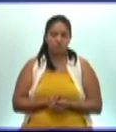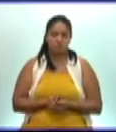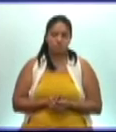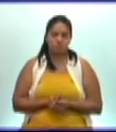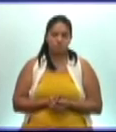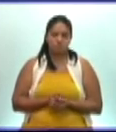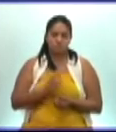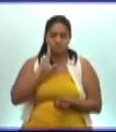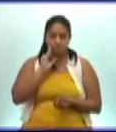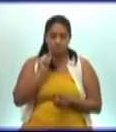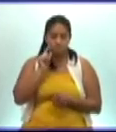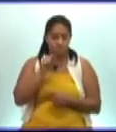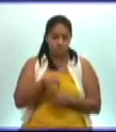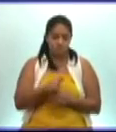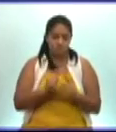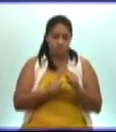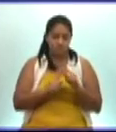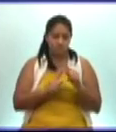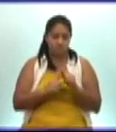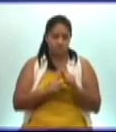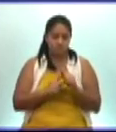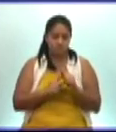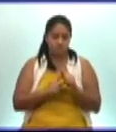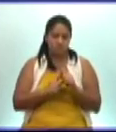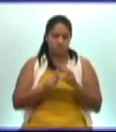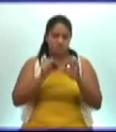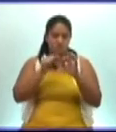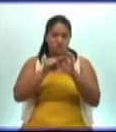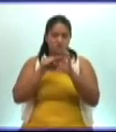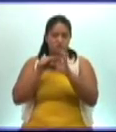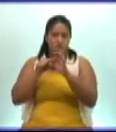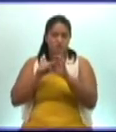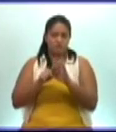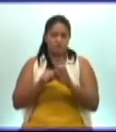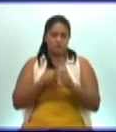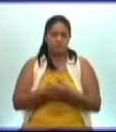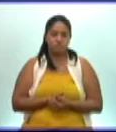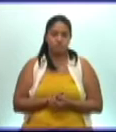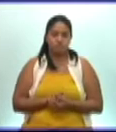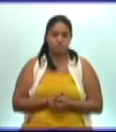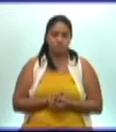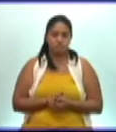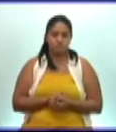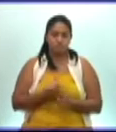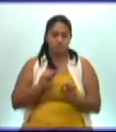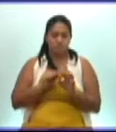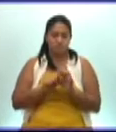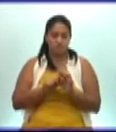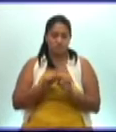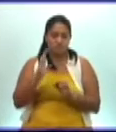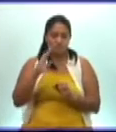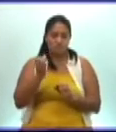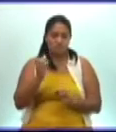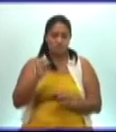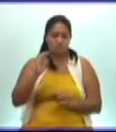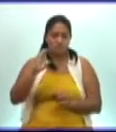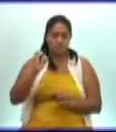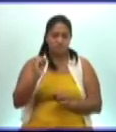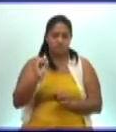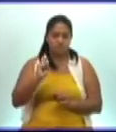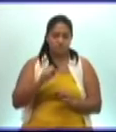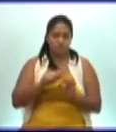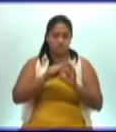esta teoría, que los orificios se comportan como focos emisores de onda. Y entonces vean ustedes